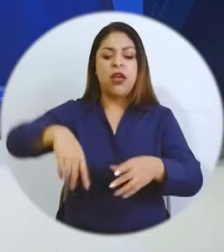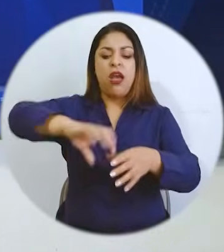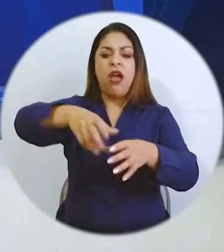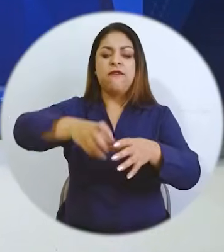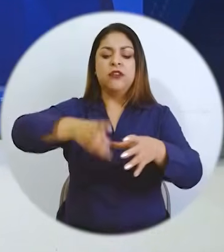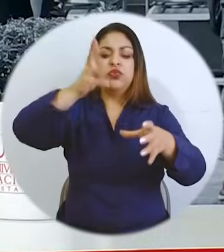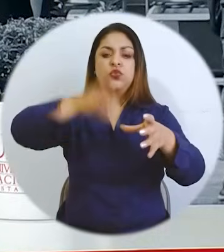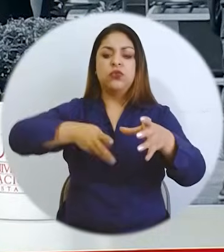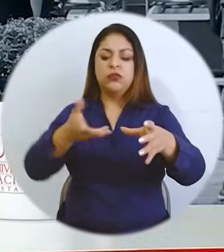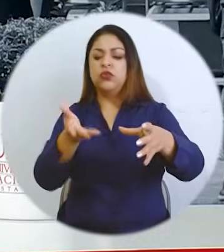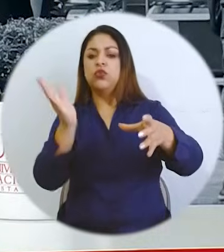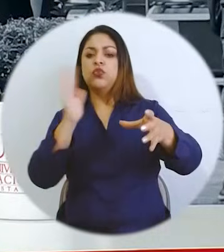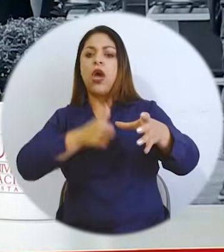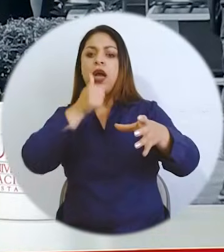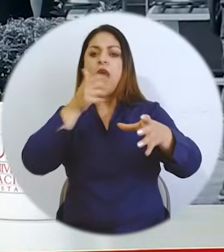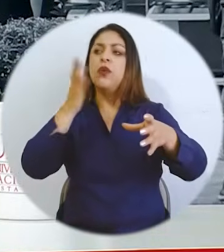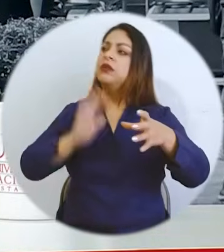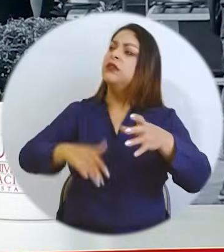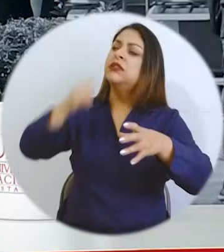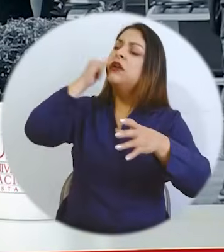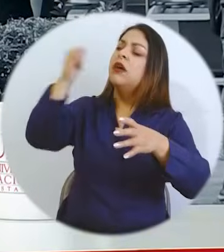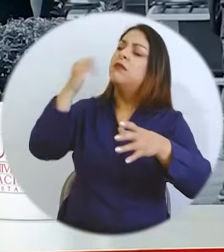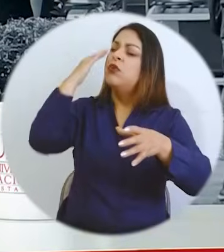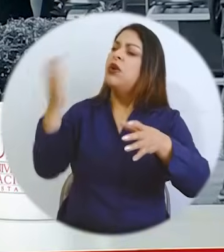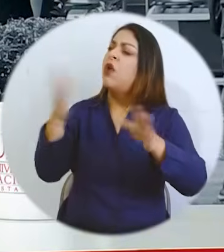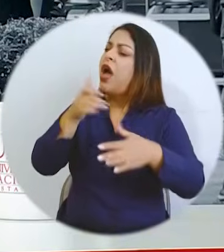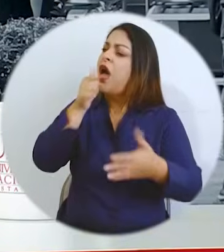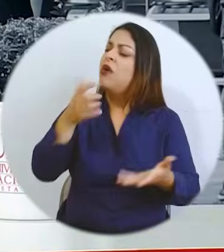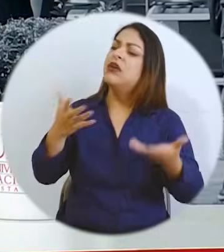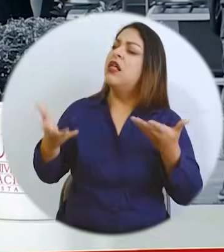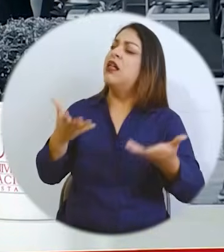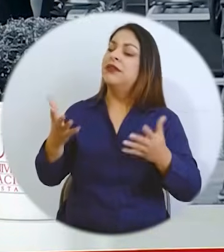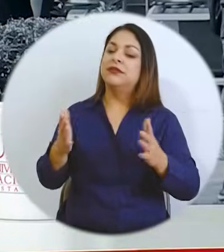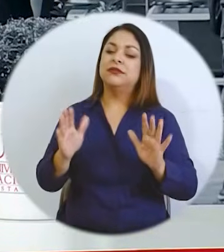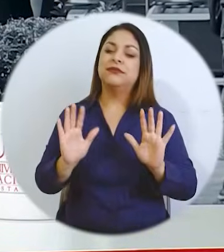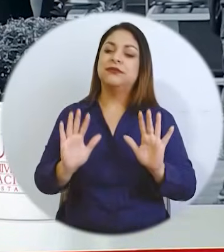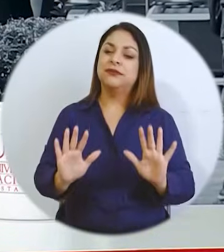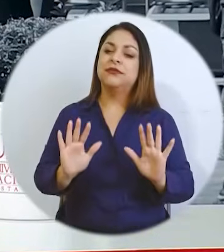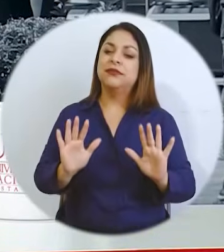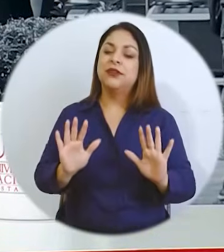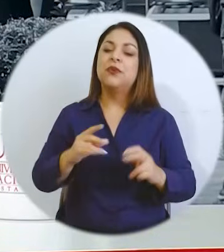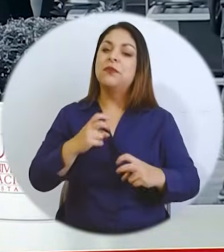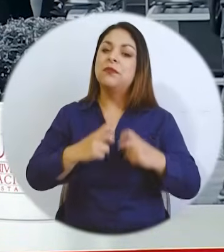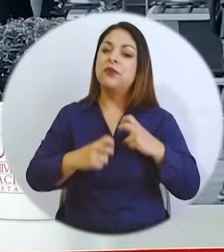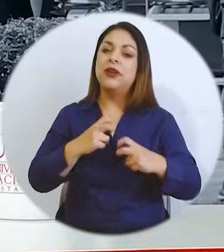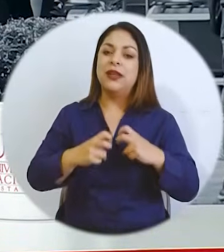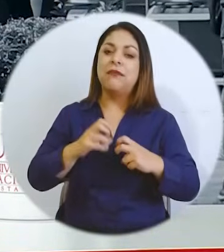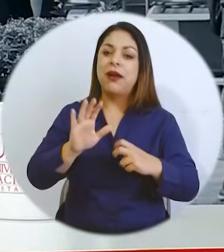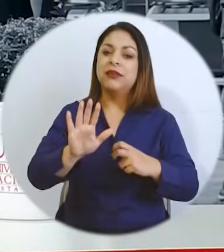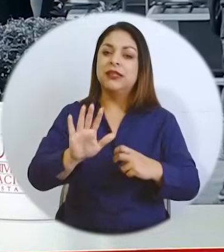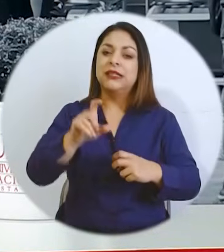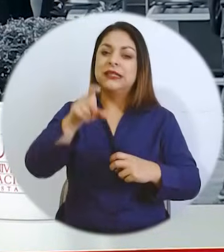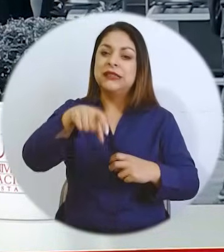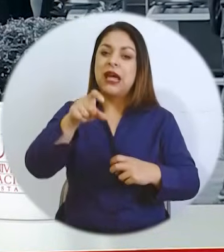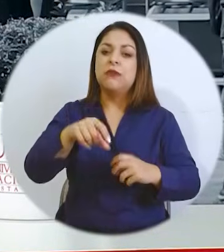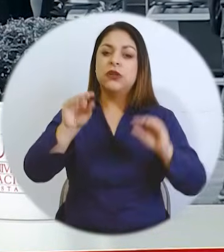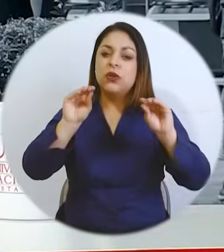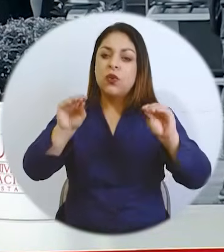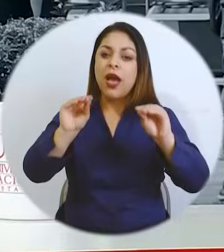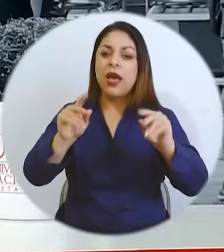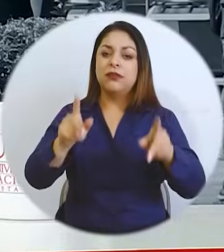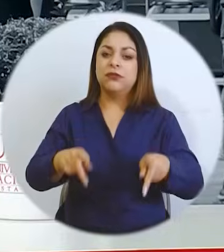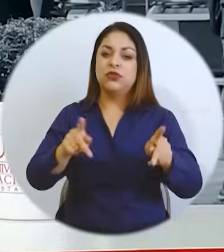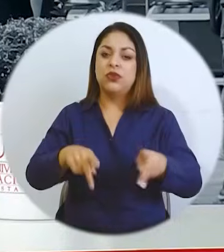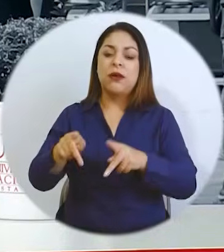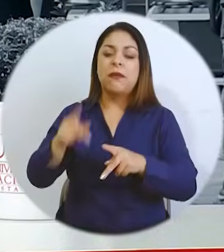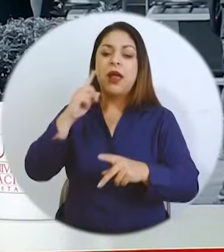que hacen es llamar, pero ¿por qué es que no tenemos agua? Entonces es un problema que necesitamos ir haciendo una educación en las